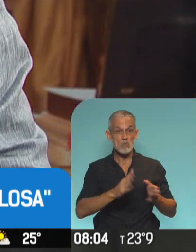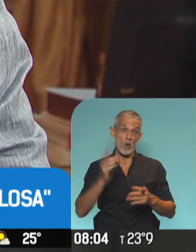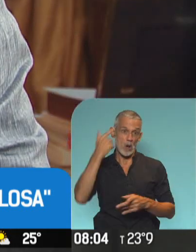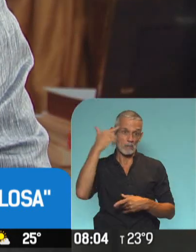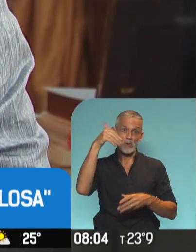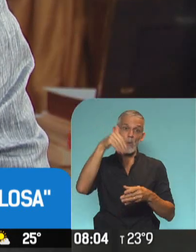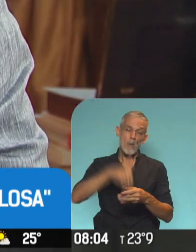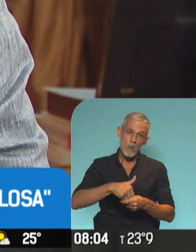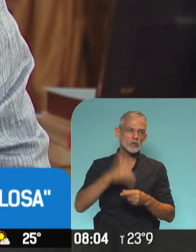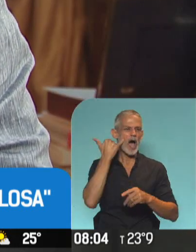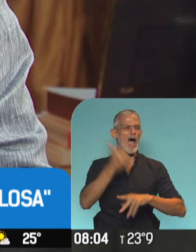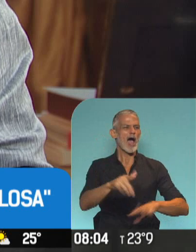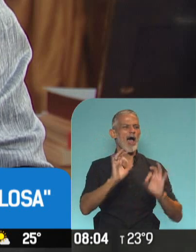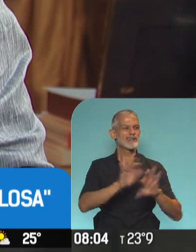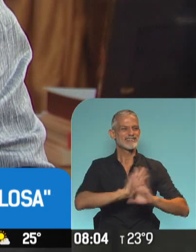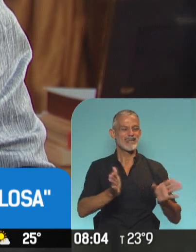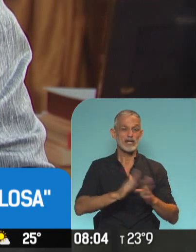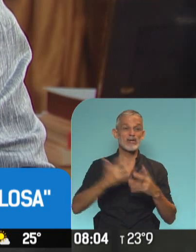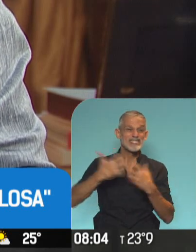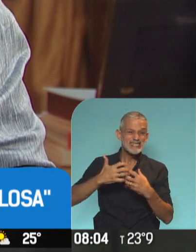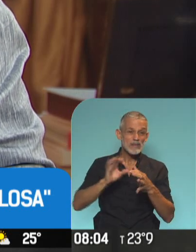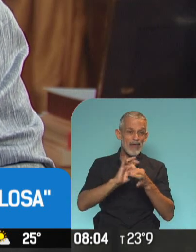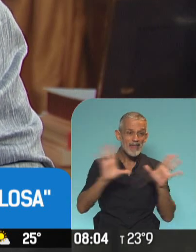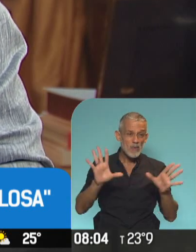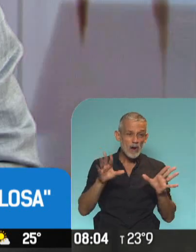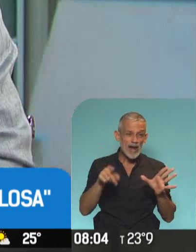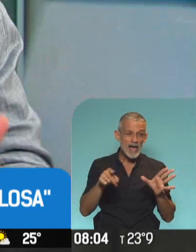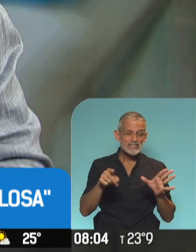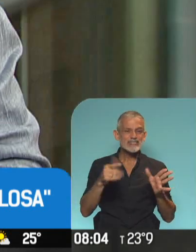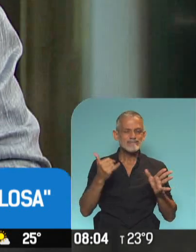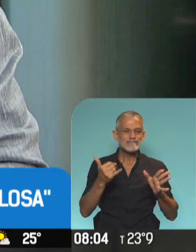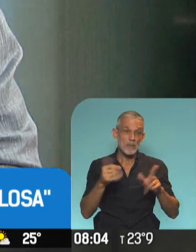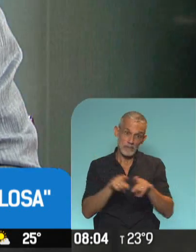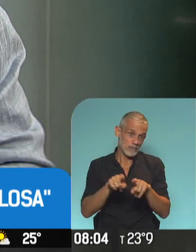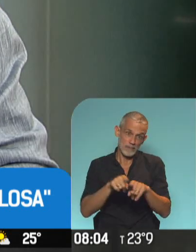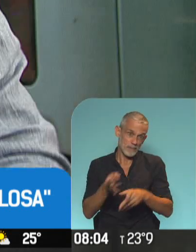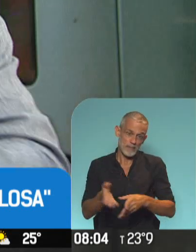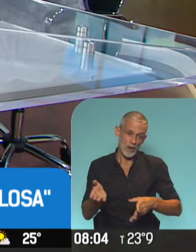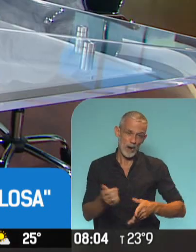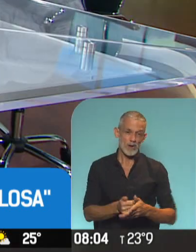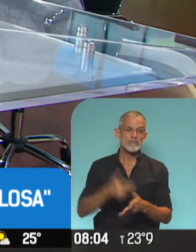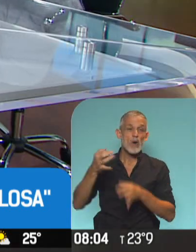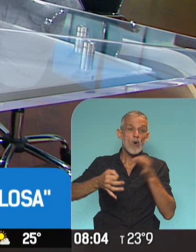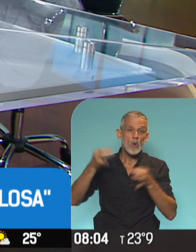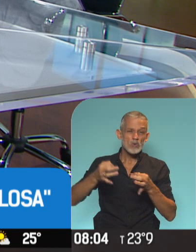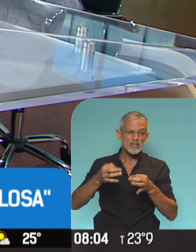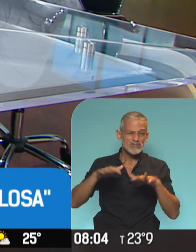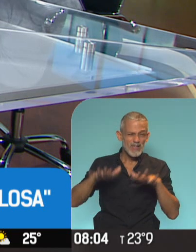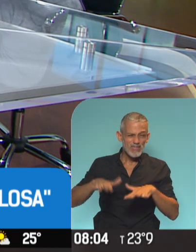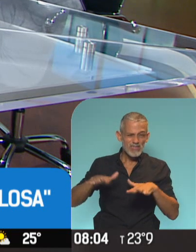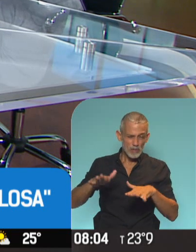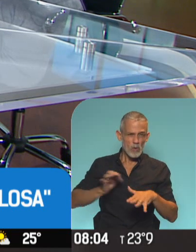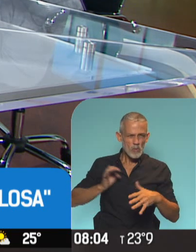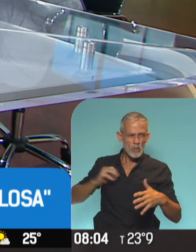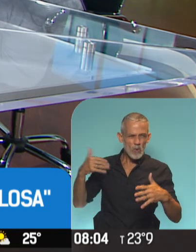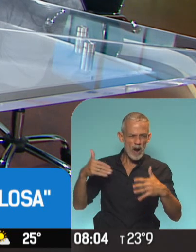acabó absolutamente todo, y el sistema democrático está como está ahora. Es Ahora, un doctor, sistema una formal. justicia muy pobre, ¿no? Si después de tantos